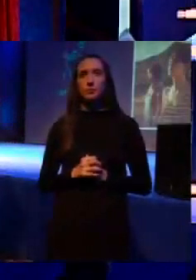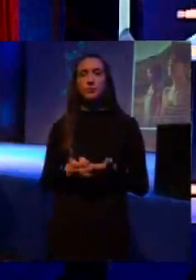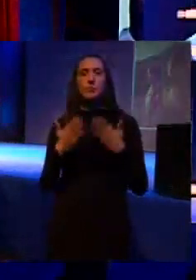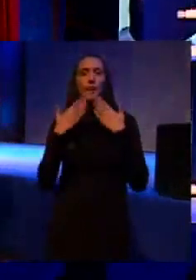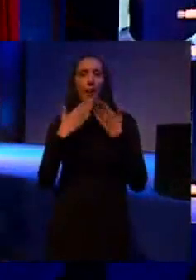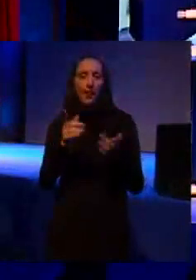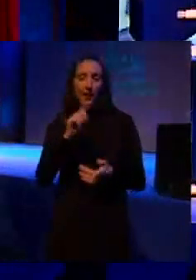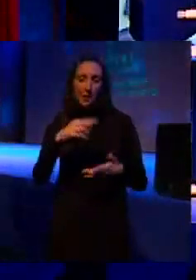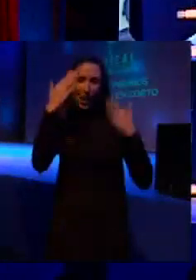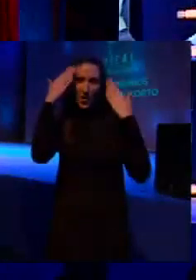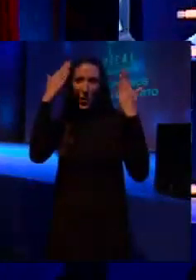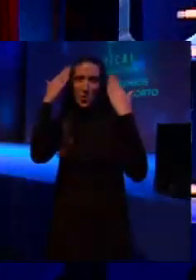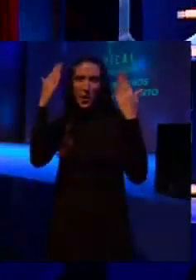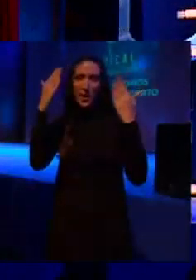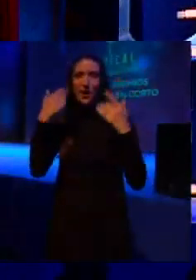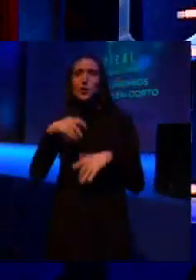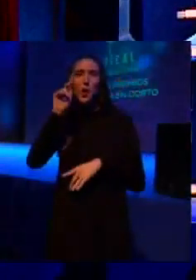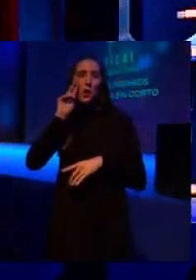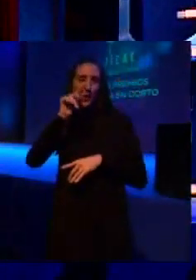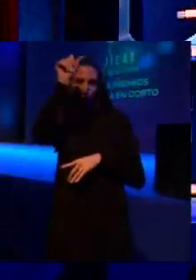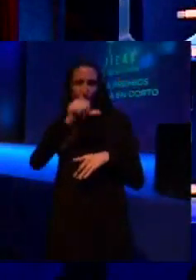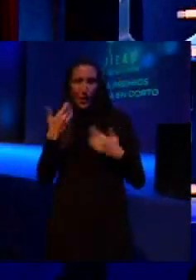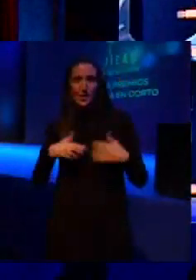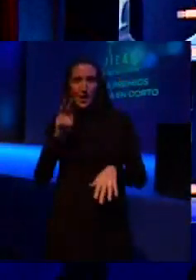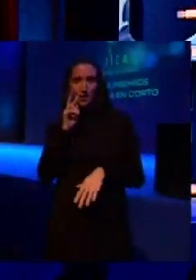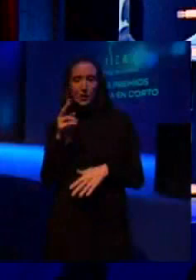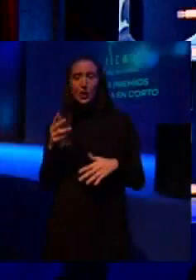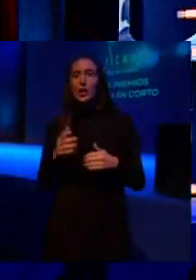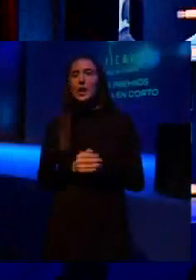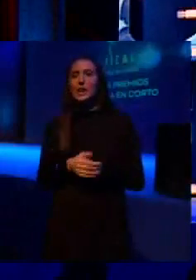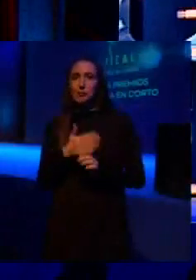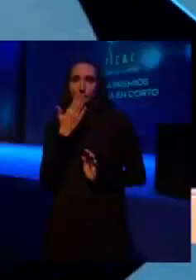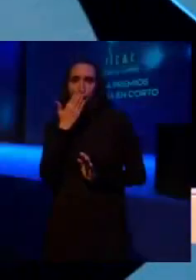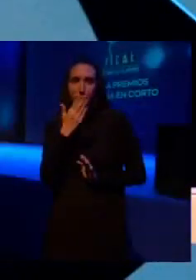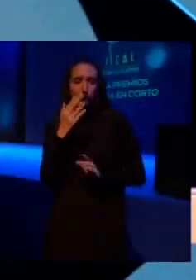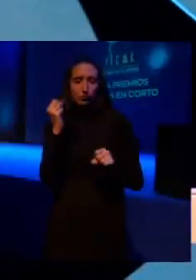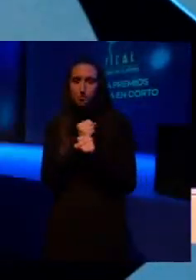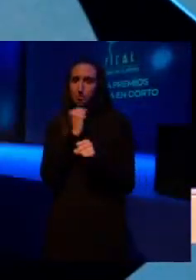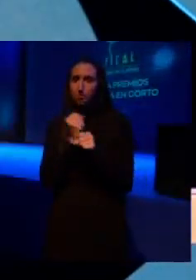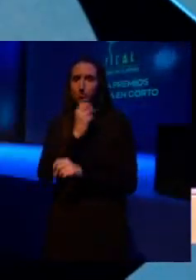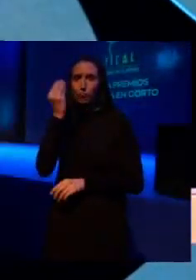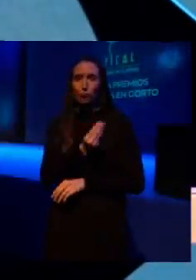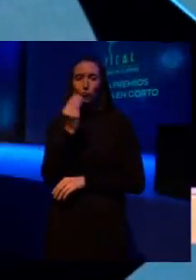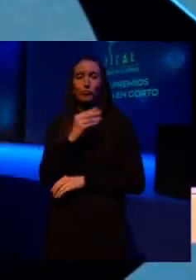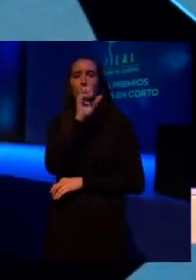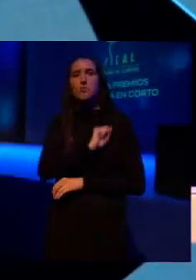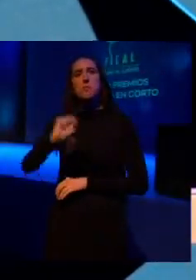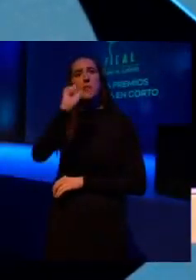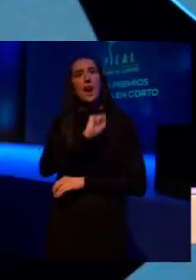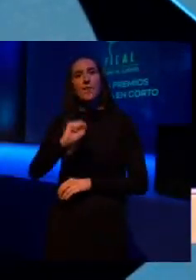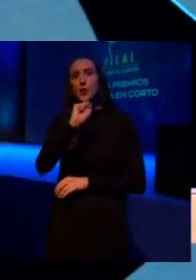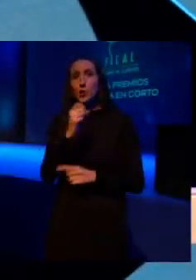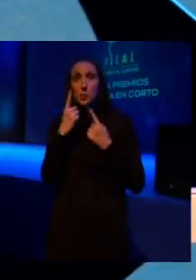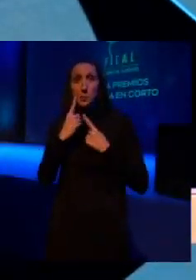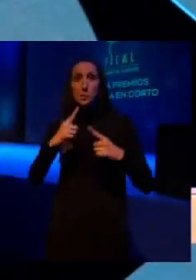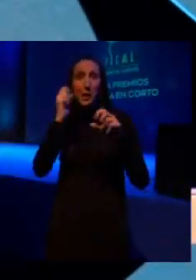Gracias y enhorabuena. Yo ya he tenido la oportunidad de ver la película y, de verdad, creo que habéis hecho un gran trabajo, un maravilloso debut, el de Juan